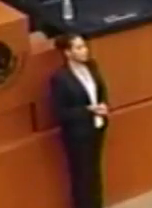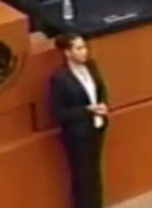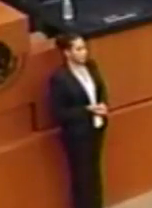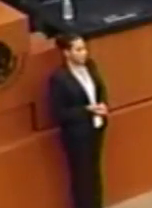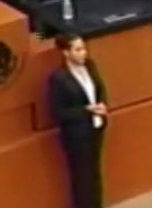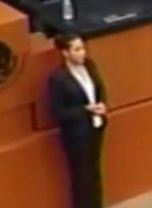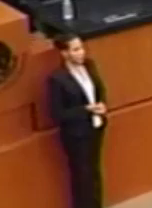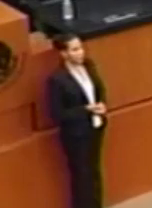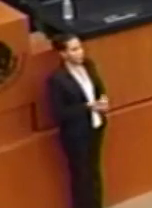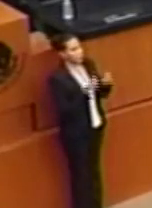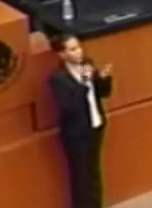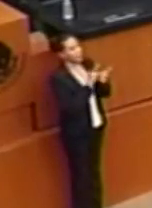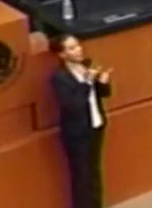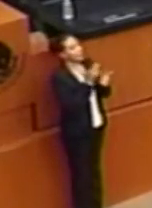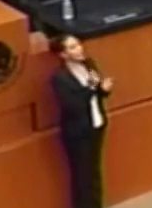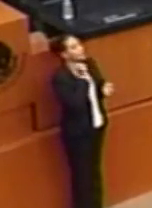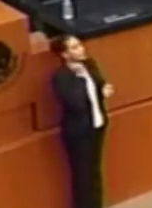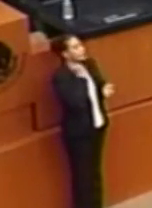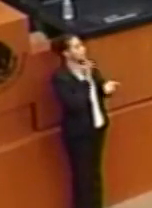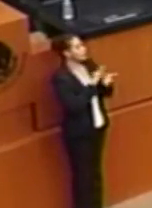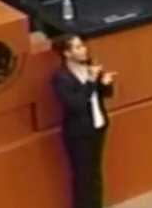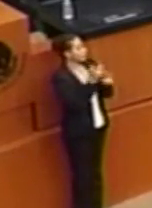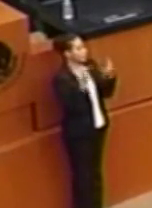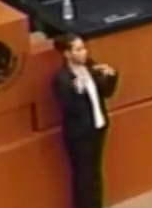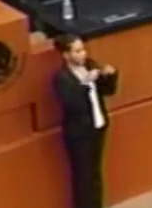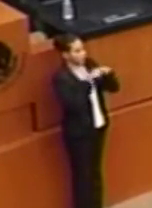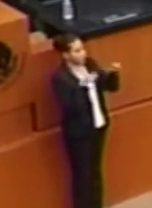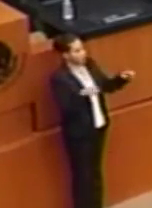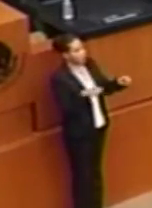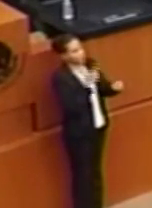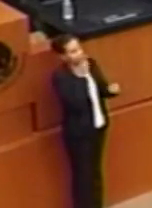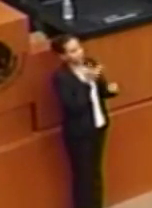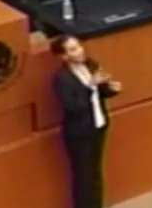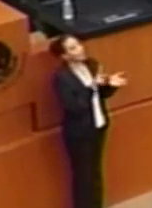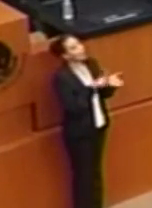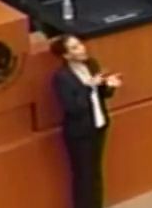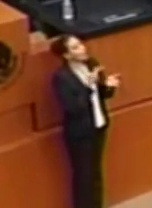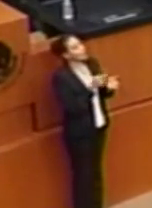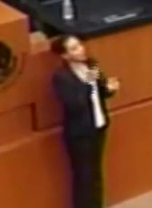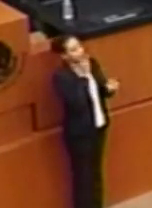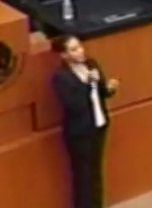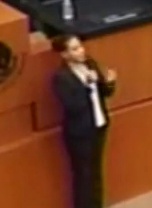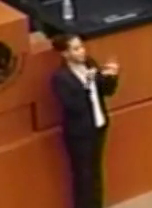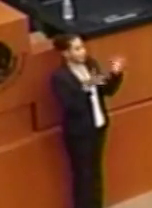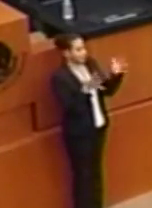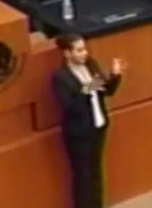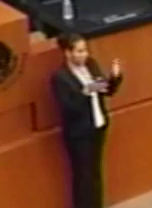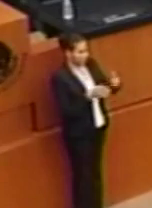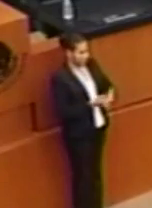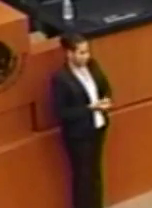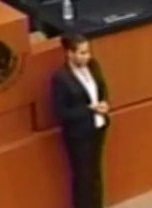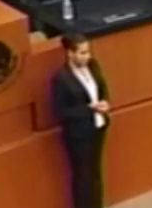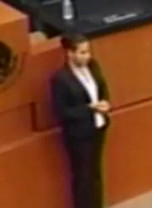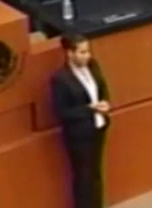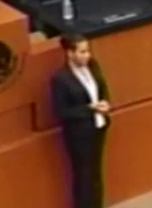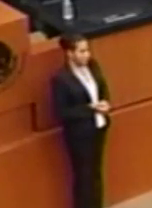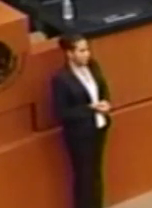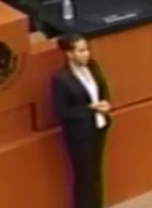Muchas gracias, senador. Agradecemos al Presidium su presencia. Les damos nuevamente un fuerte aplauso.